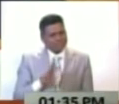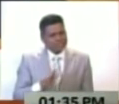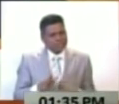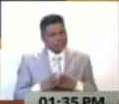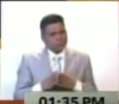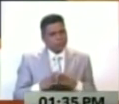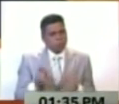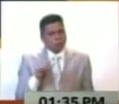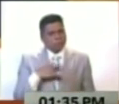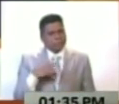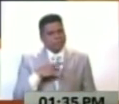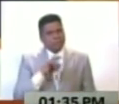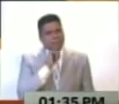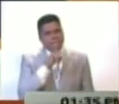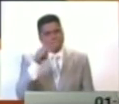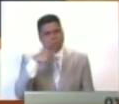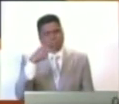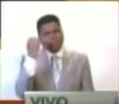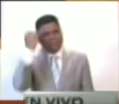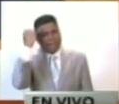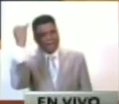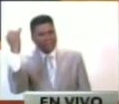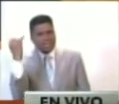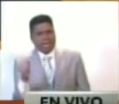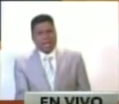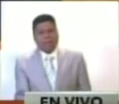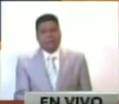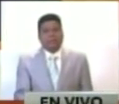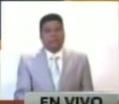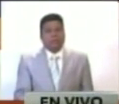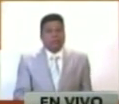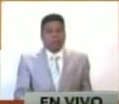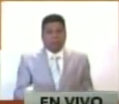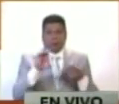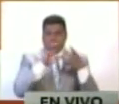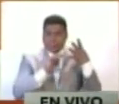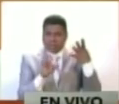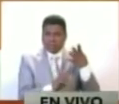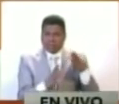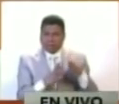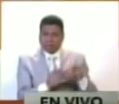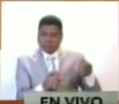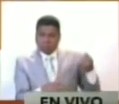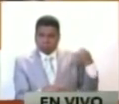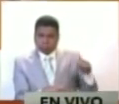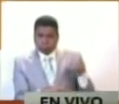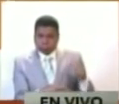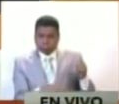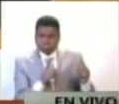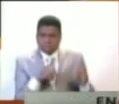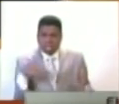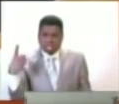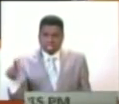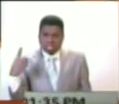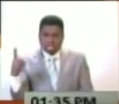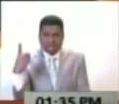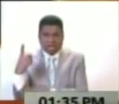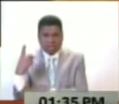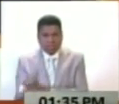política, ideológica, que caracteriza al fascismo. Estos comportamientos que no tienen ningún tipo